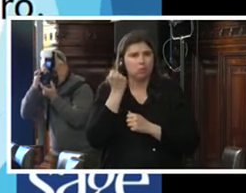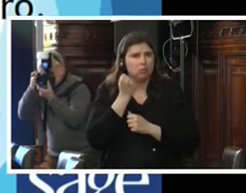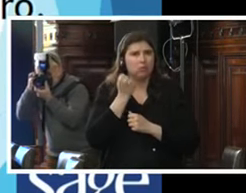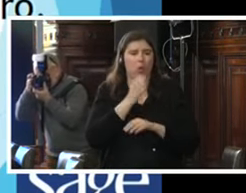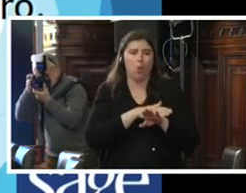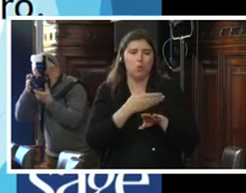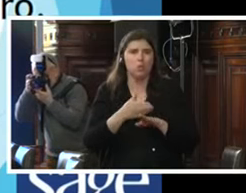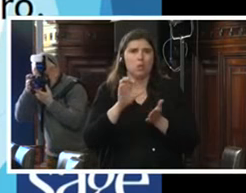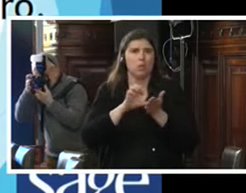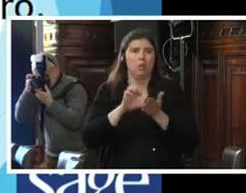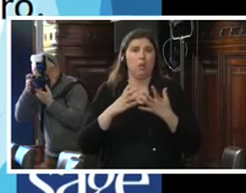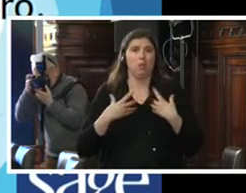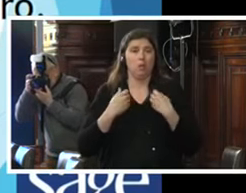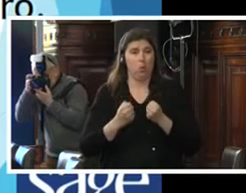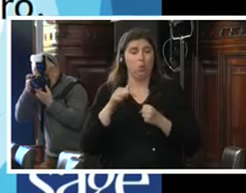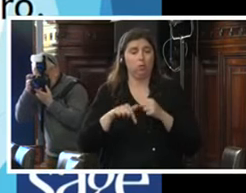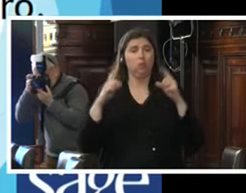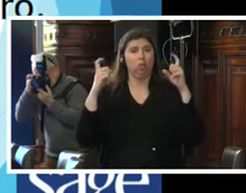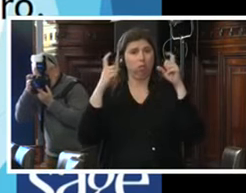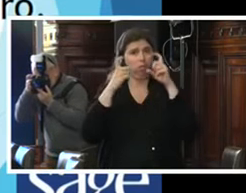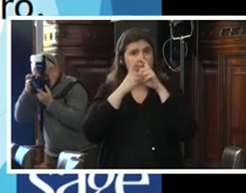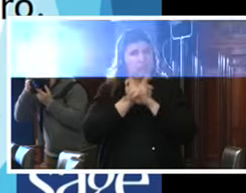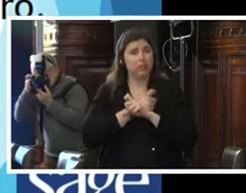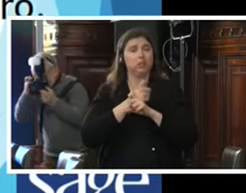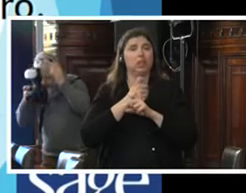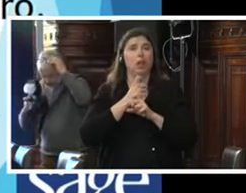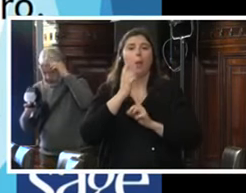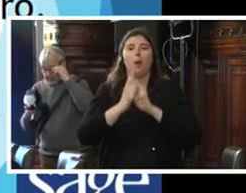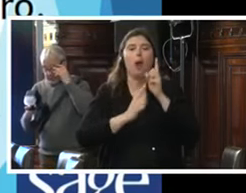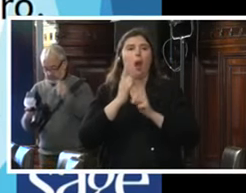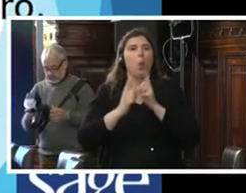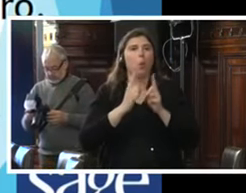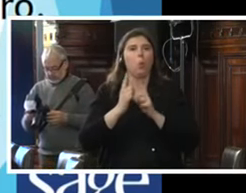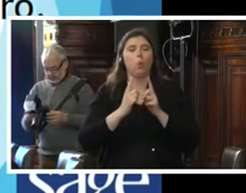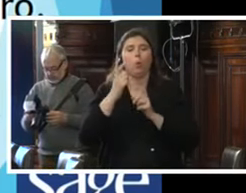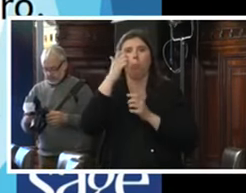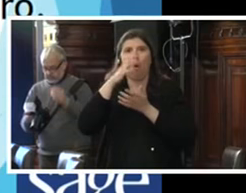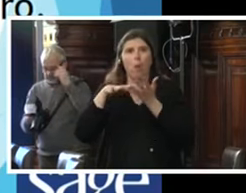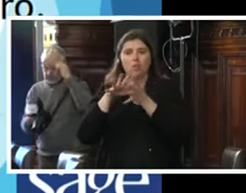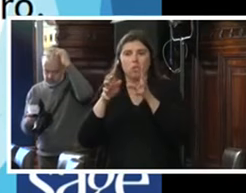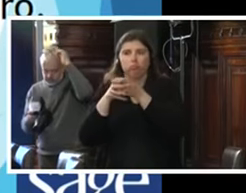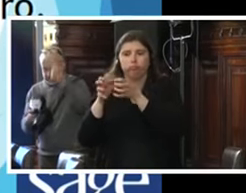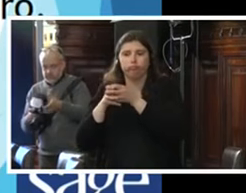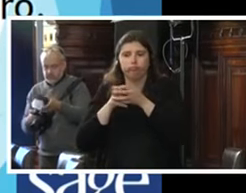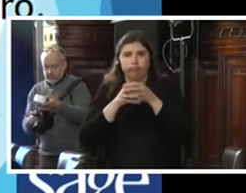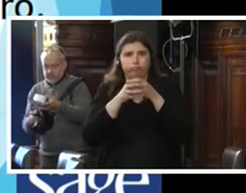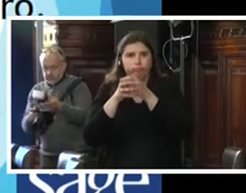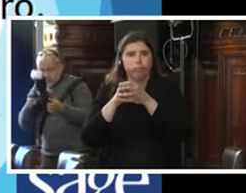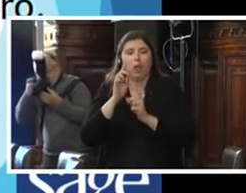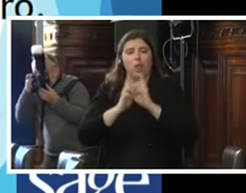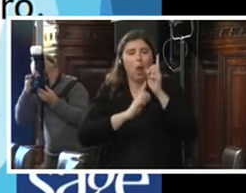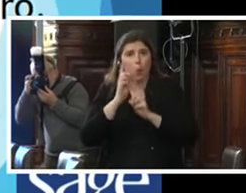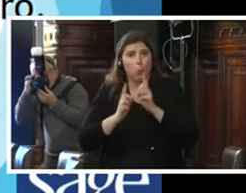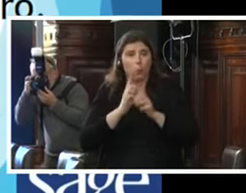fuera particular colección se divide a redes wi-fi incluye 30 líderes región